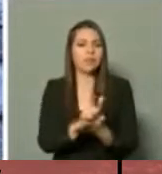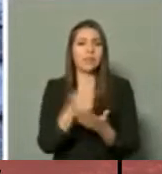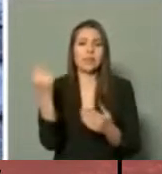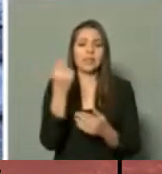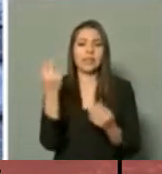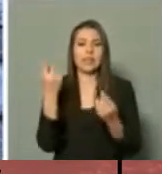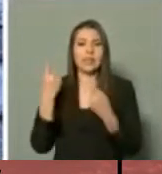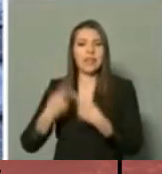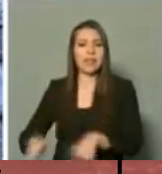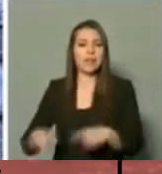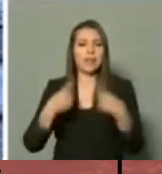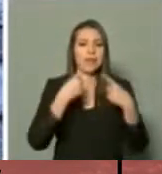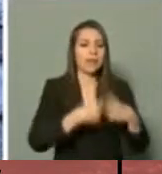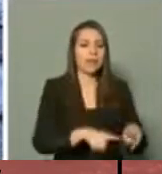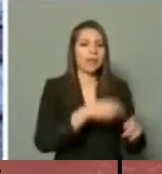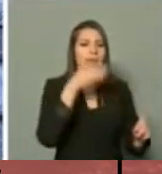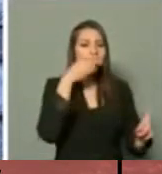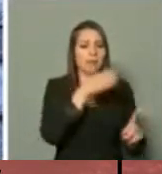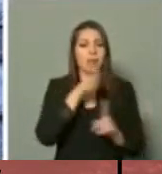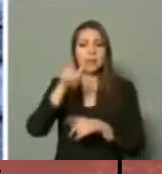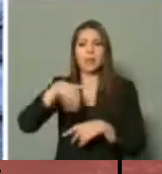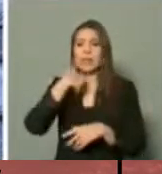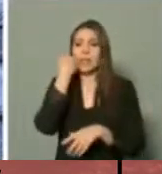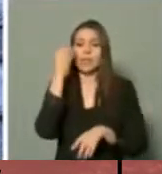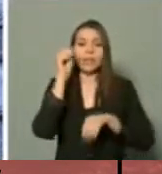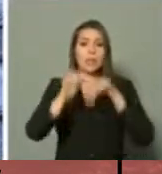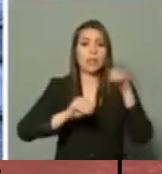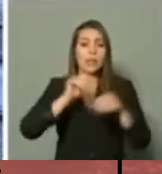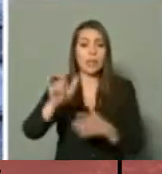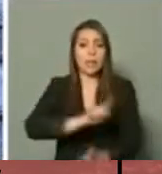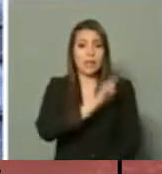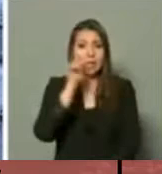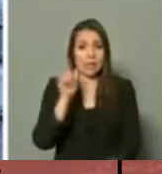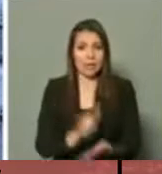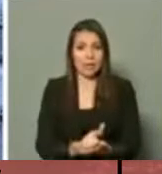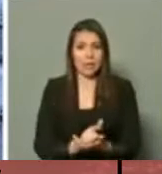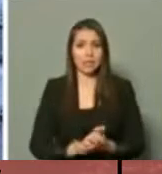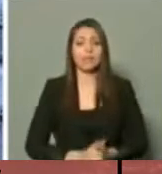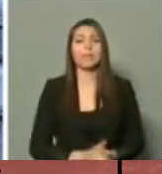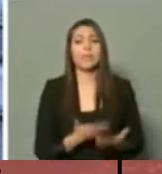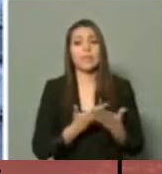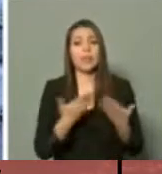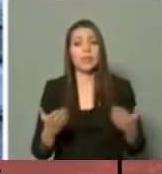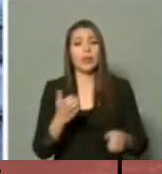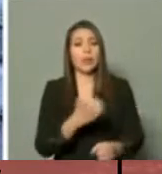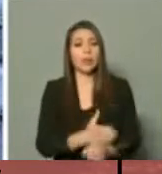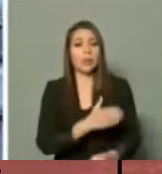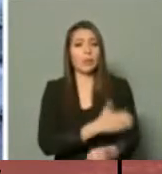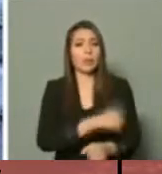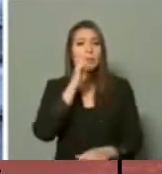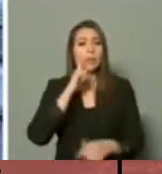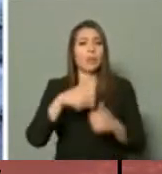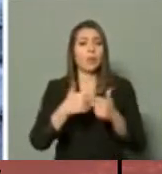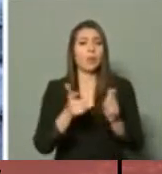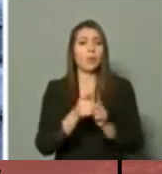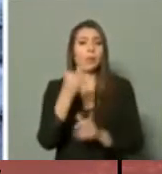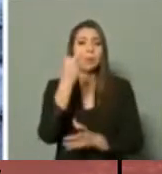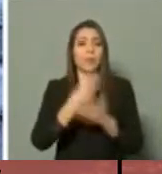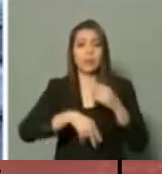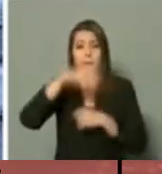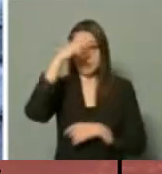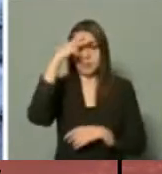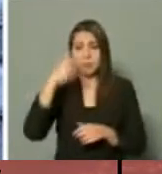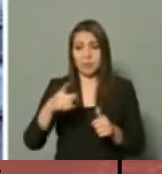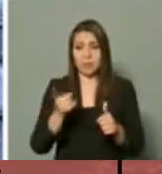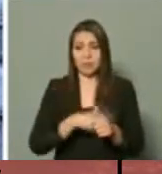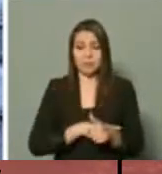de las materias. Nosotros vamos a hacer las leyes, ¿ok? Y para la compañera del frente, pues hablamos de un mal